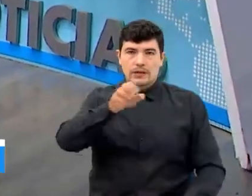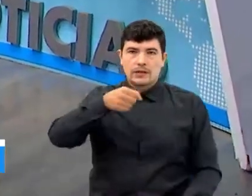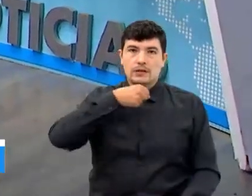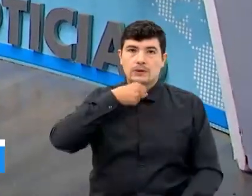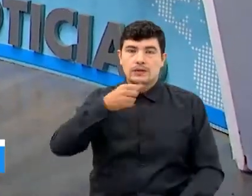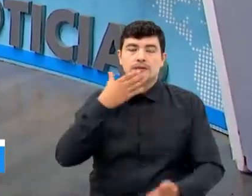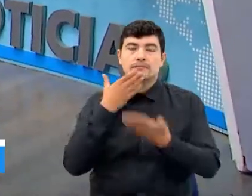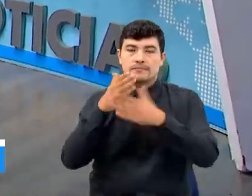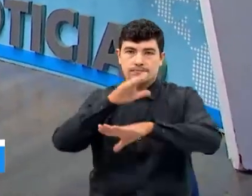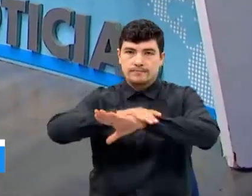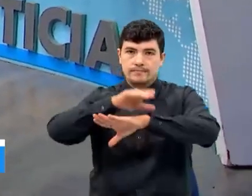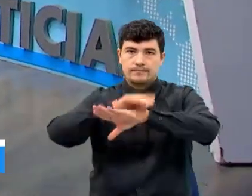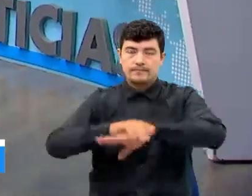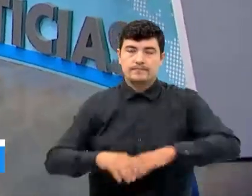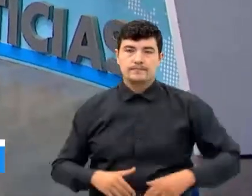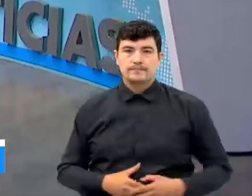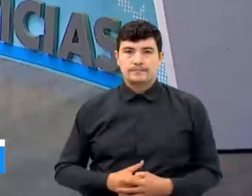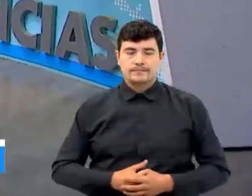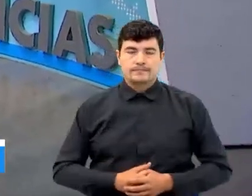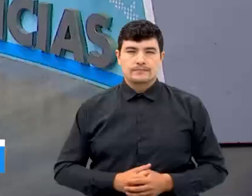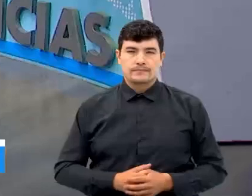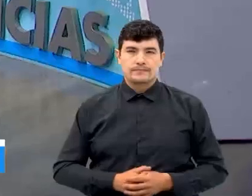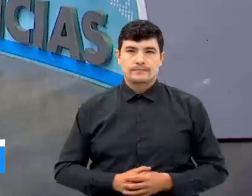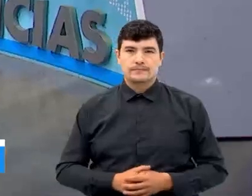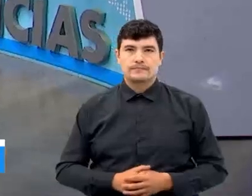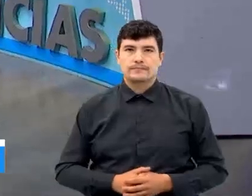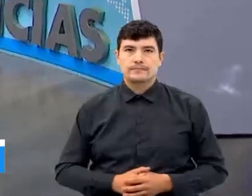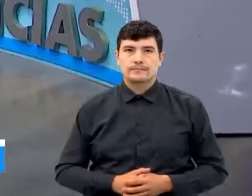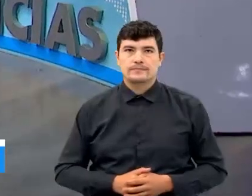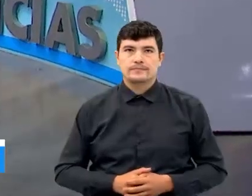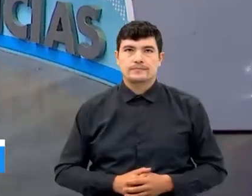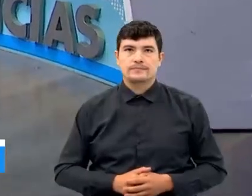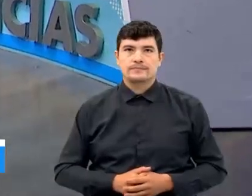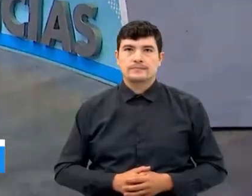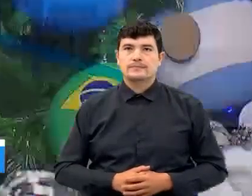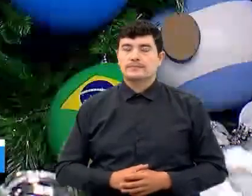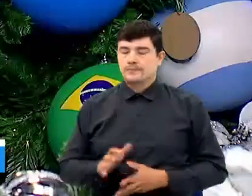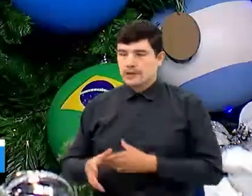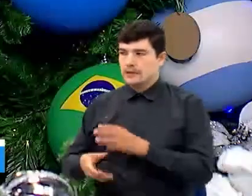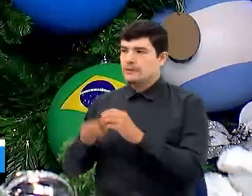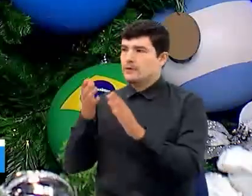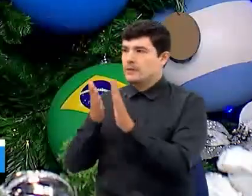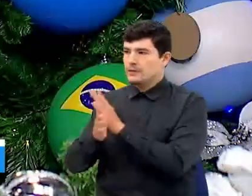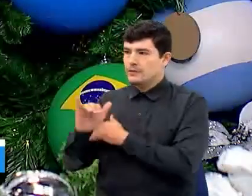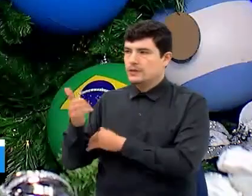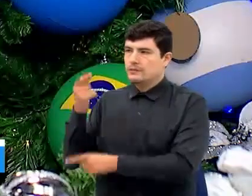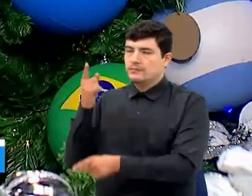Oriente Noticias Jesús Roballo. Estamos informando. Jesús, situación en las plazas de mercado de Bucaramanga.